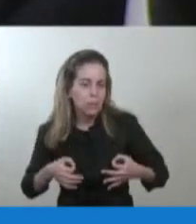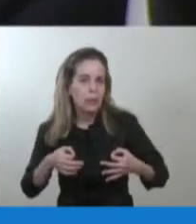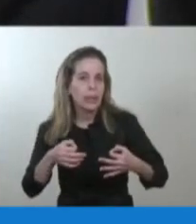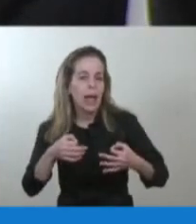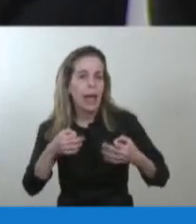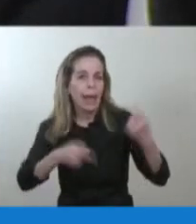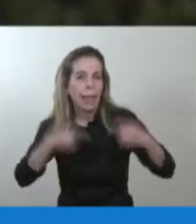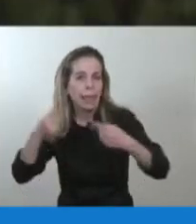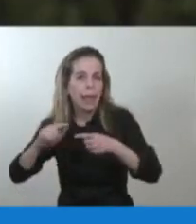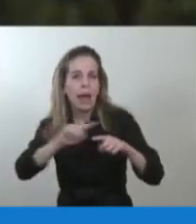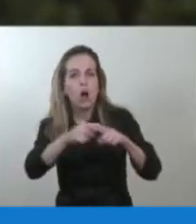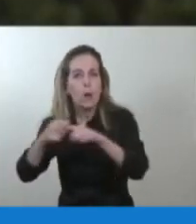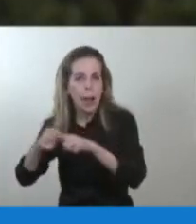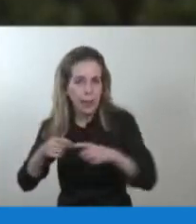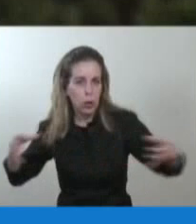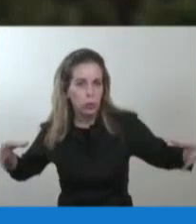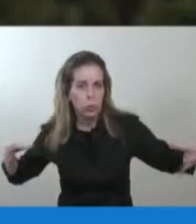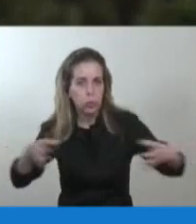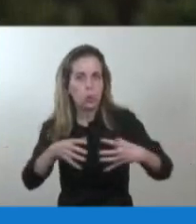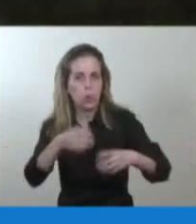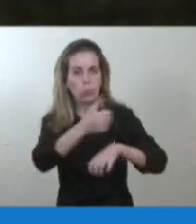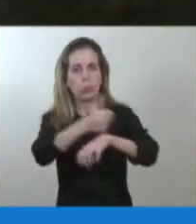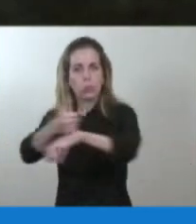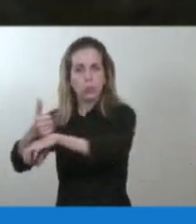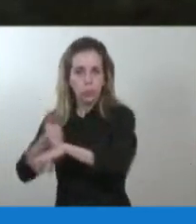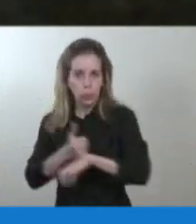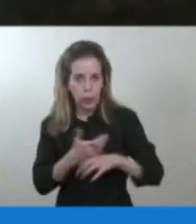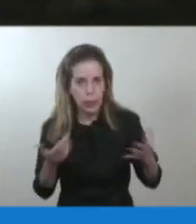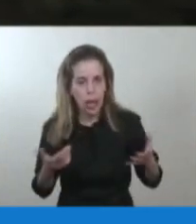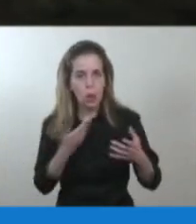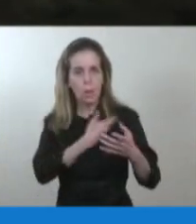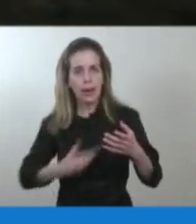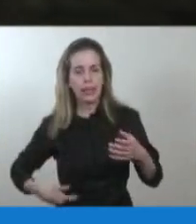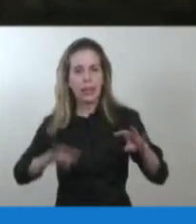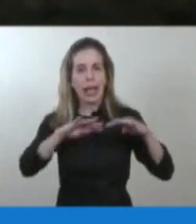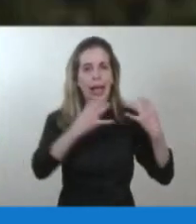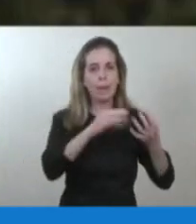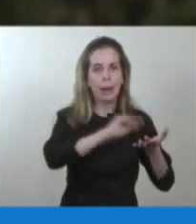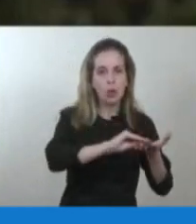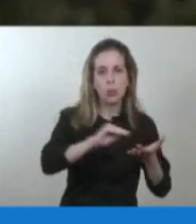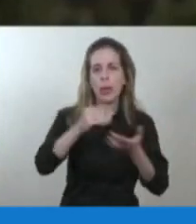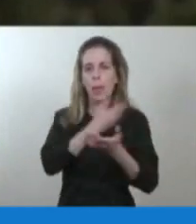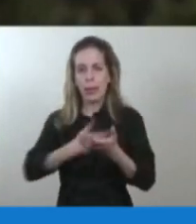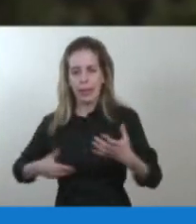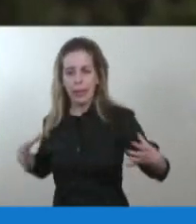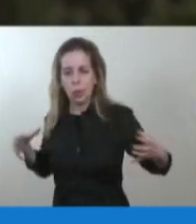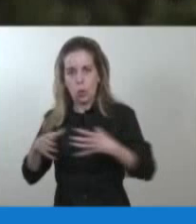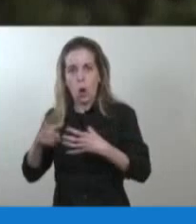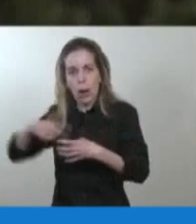oficialismo oposición presidente de la cámara presidente de nuestro bloque